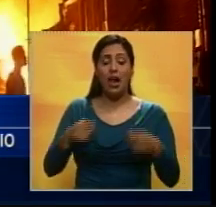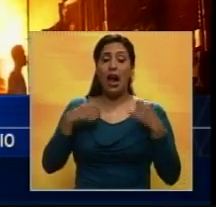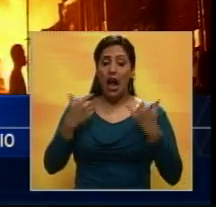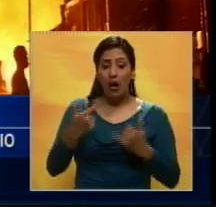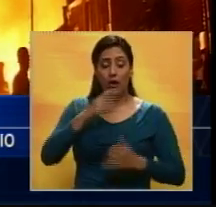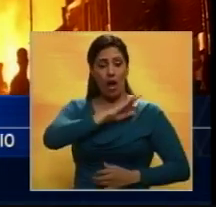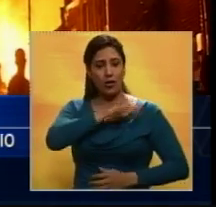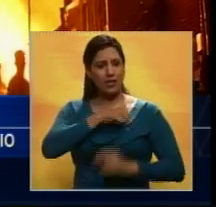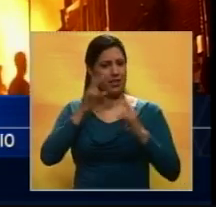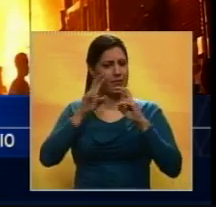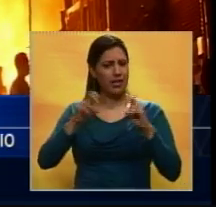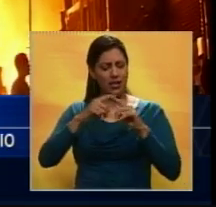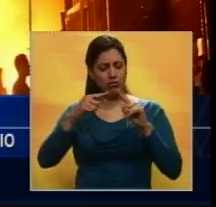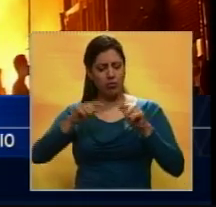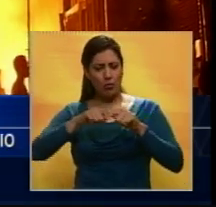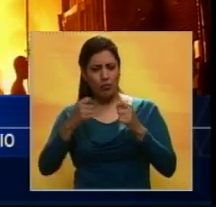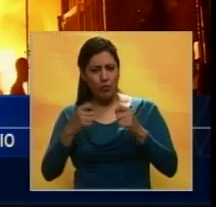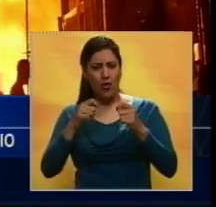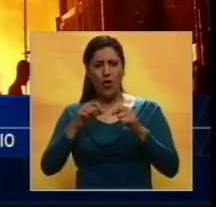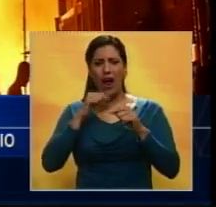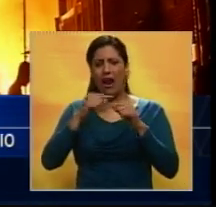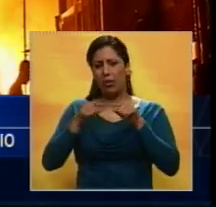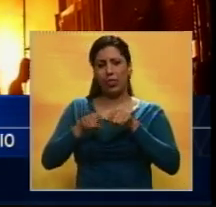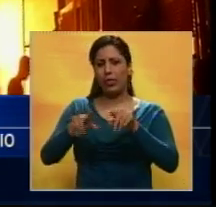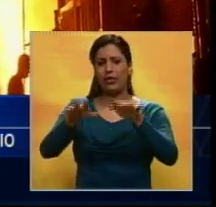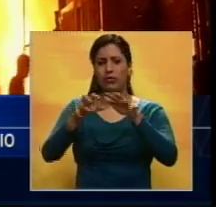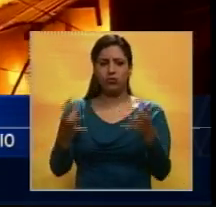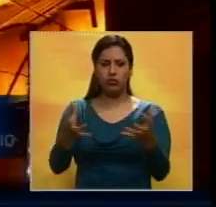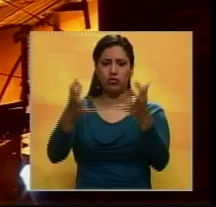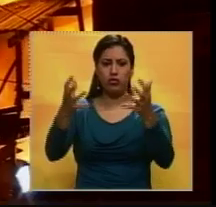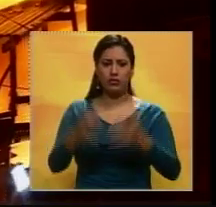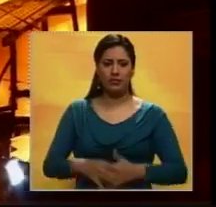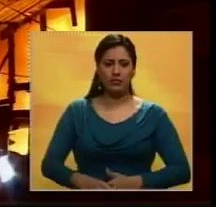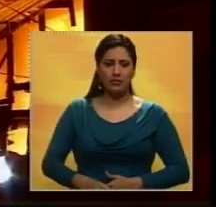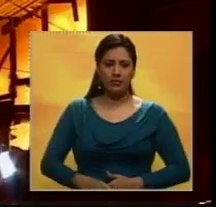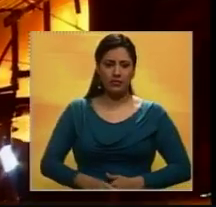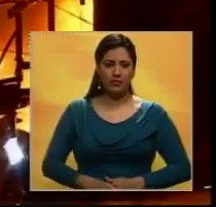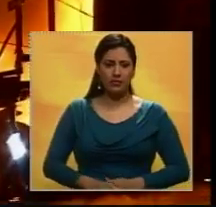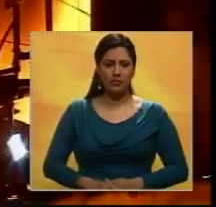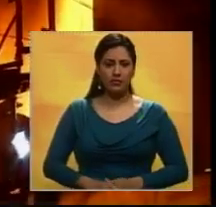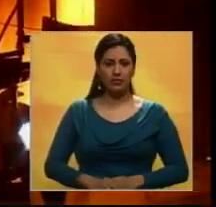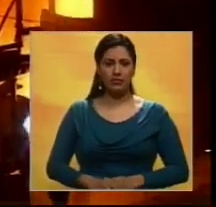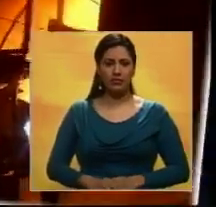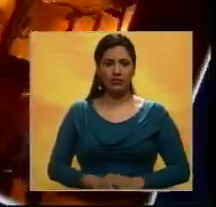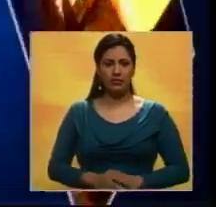Autoridades investigan si un cable eléctrico en mal estado pudo haber provocado el siniestro.